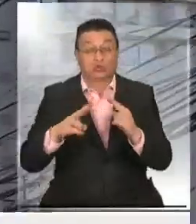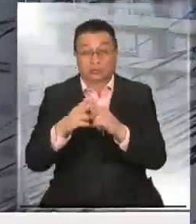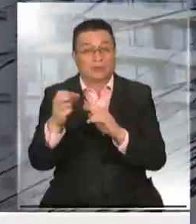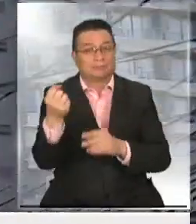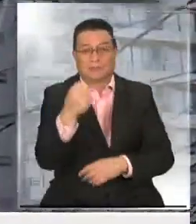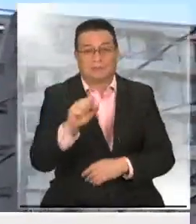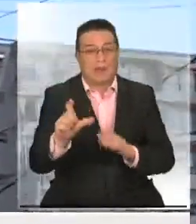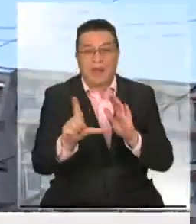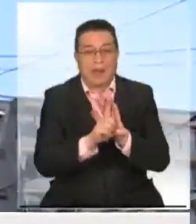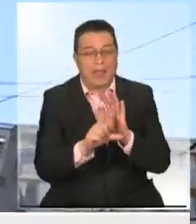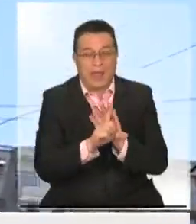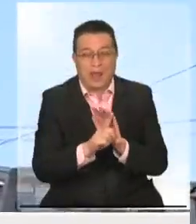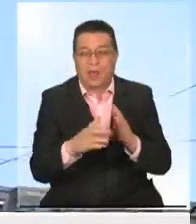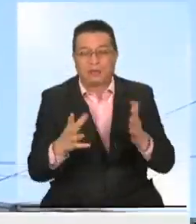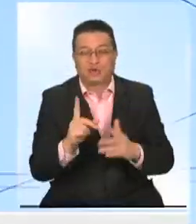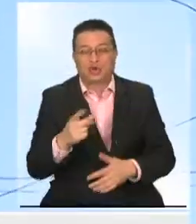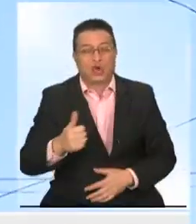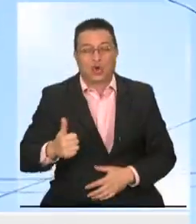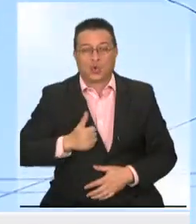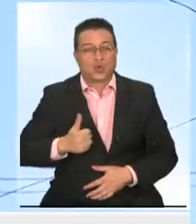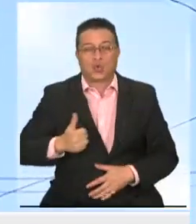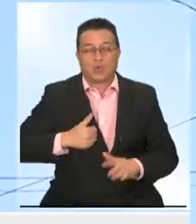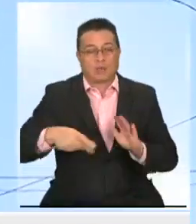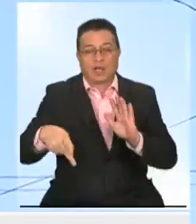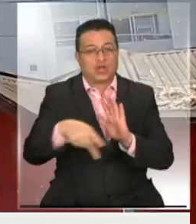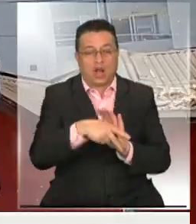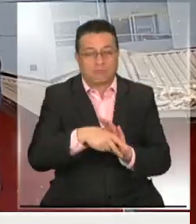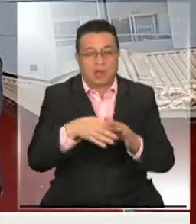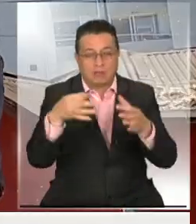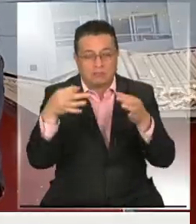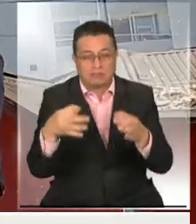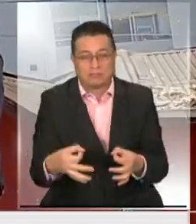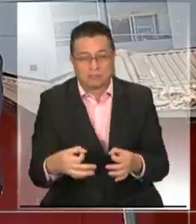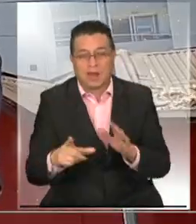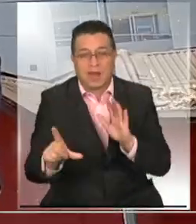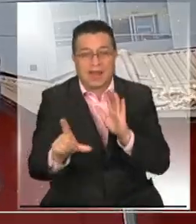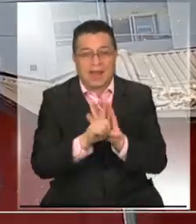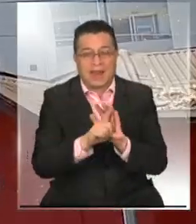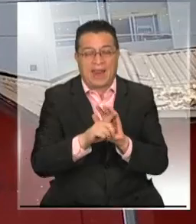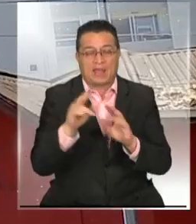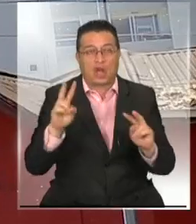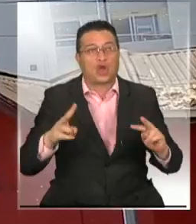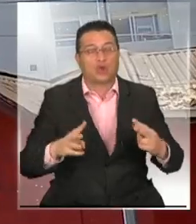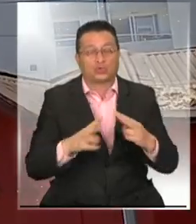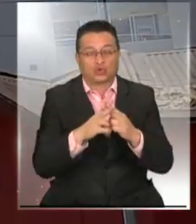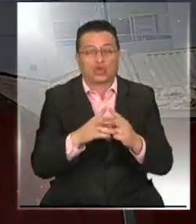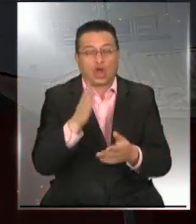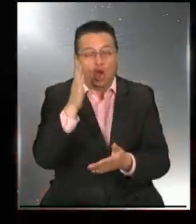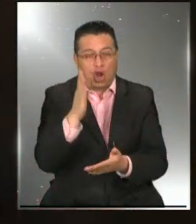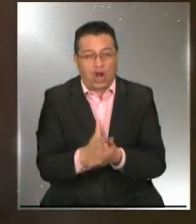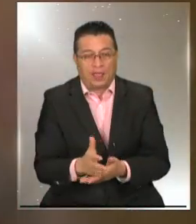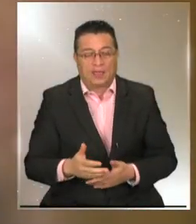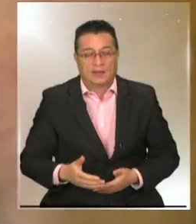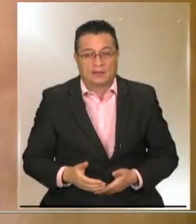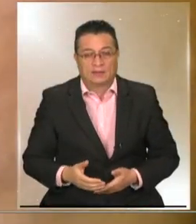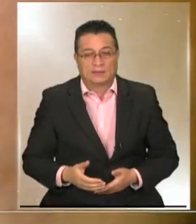ilegales, producto que no cumplían con la normativa vigente de la Ley de Urbanismo y Construcción y su ordenanza.